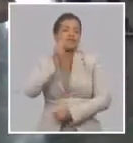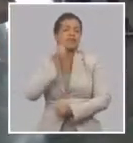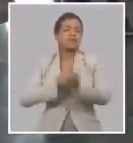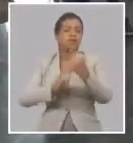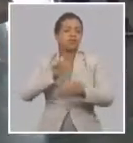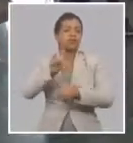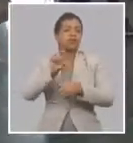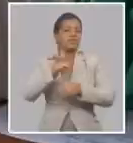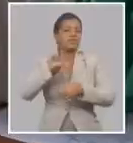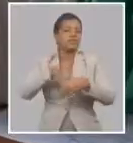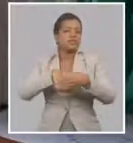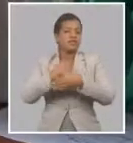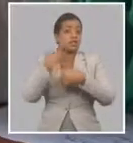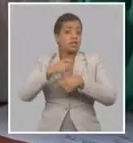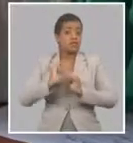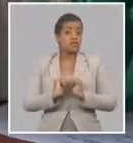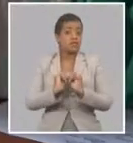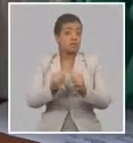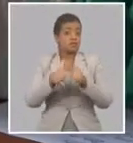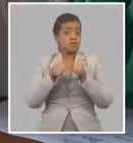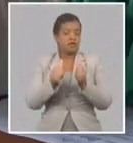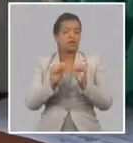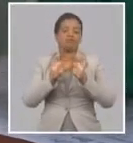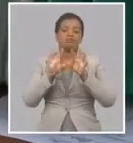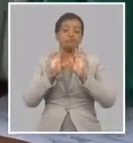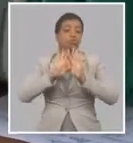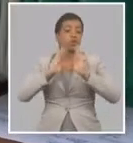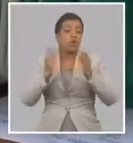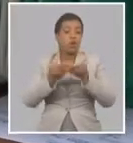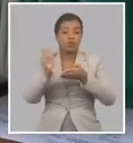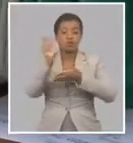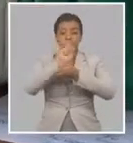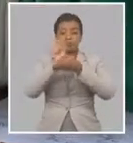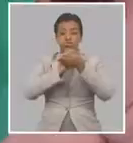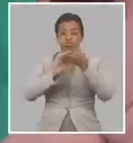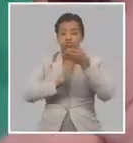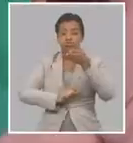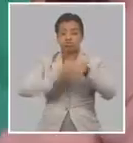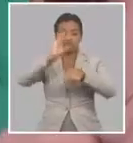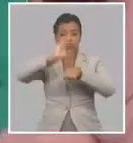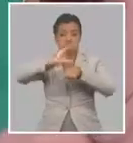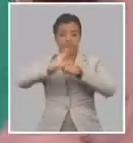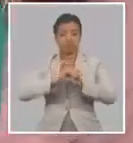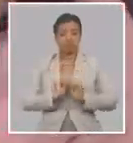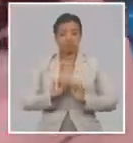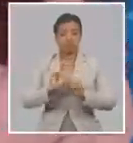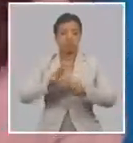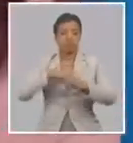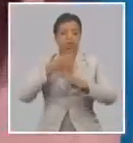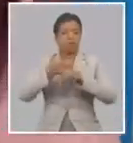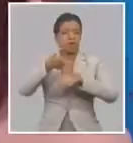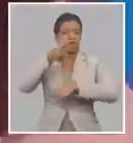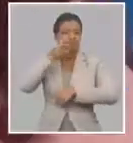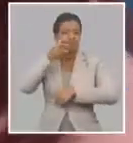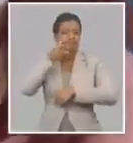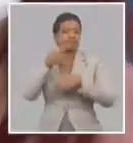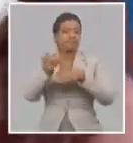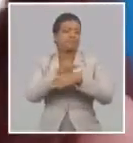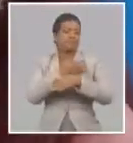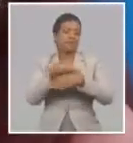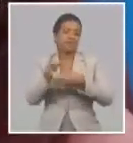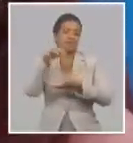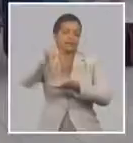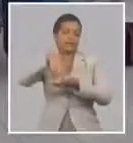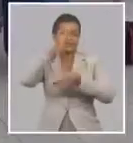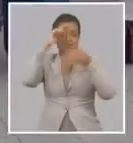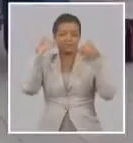últimos 15 días recogen toda la información en una base de datos digital para su posterior seguimiento en las diferentes áreas